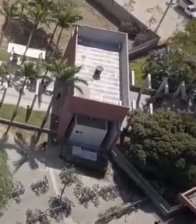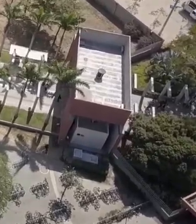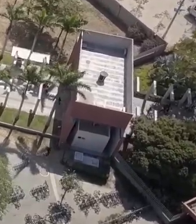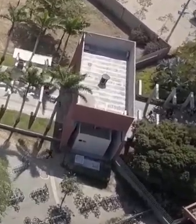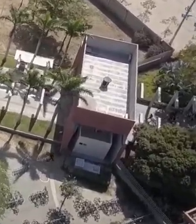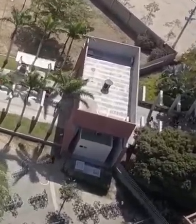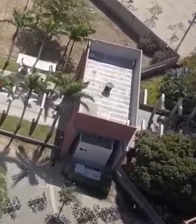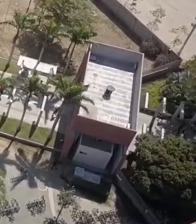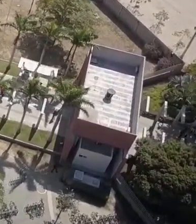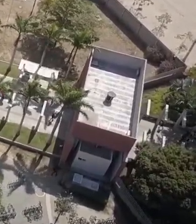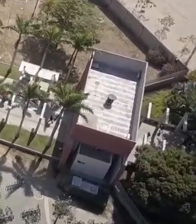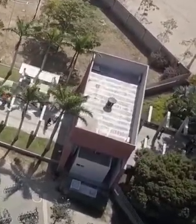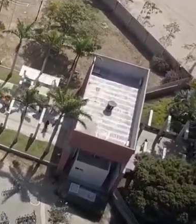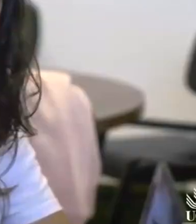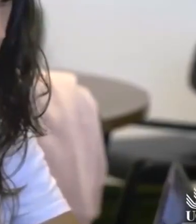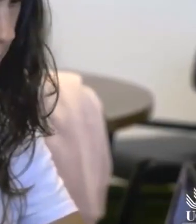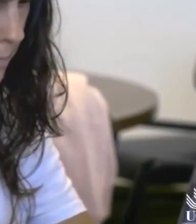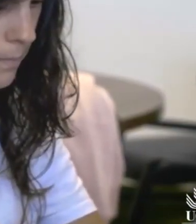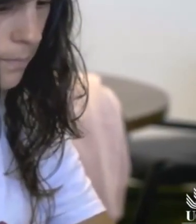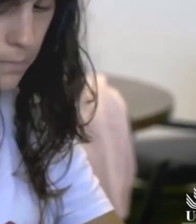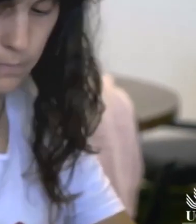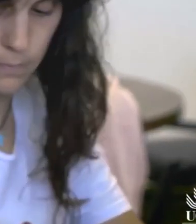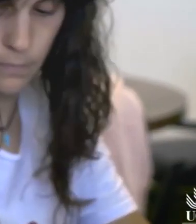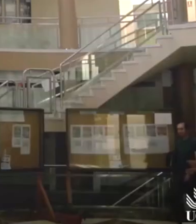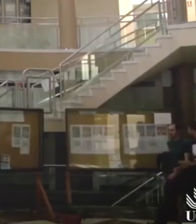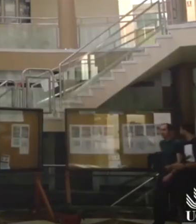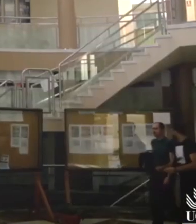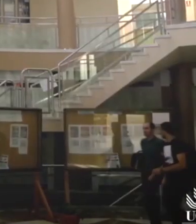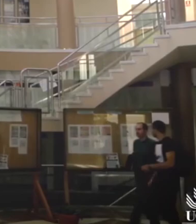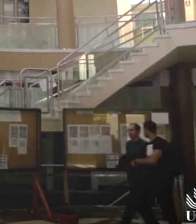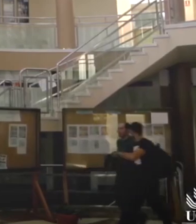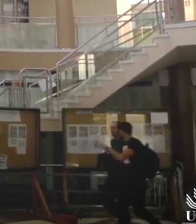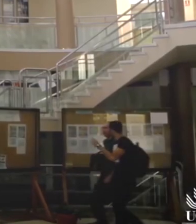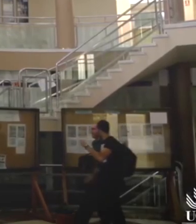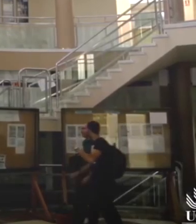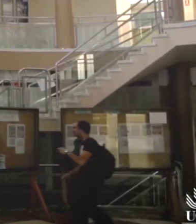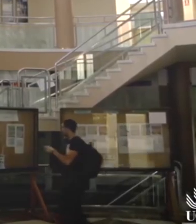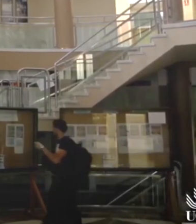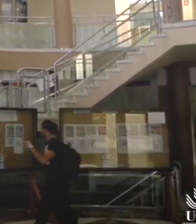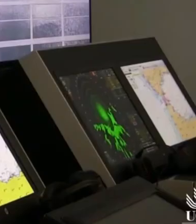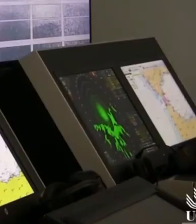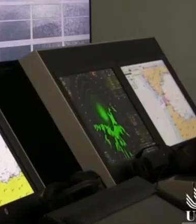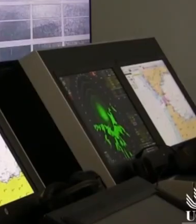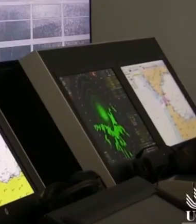muy atentos a sus aplicaciones y a los resultados finales de la misma convocatoria.